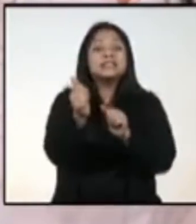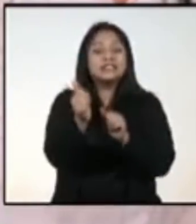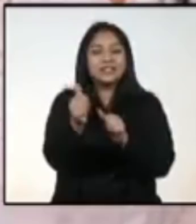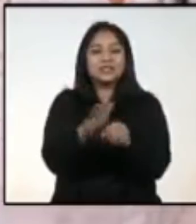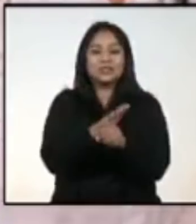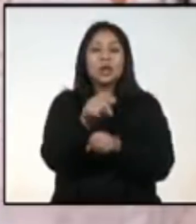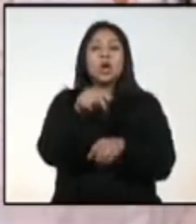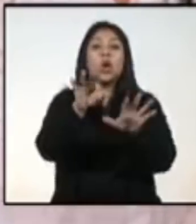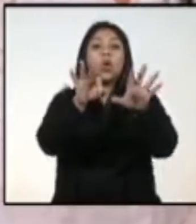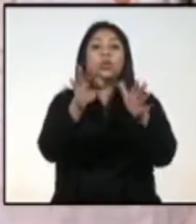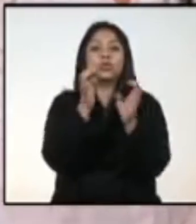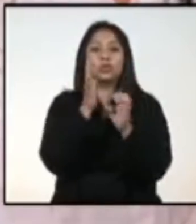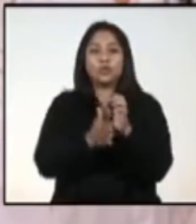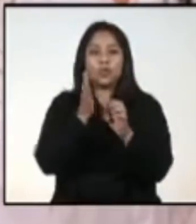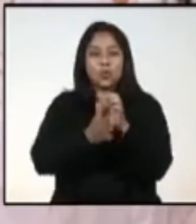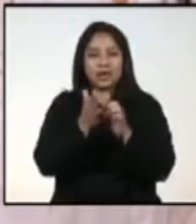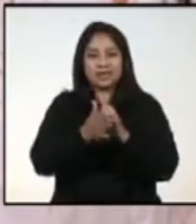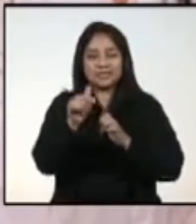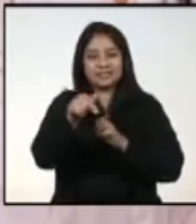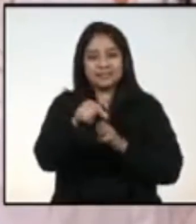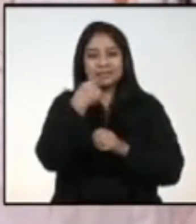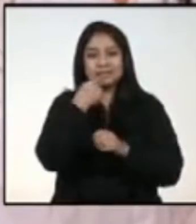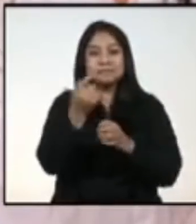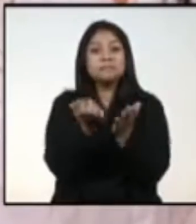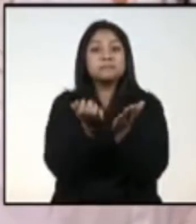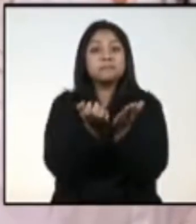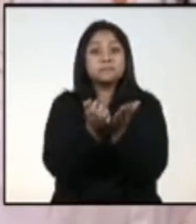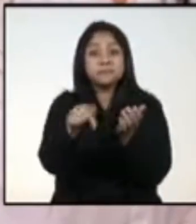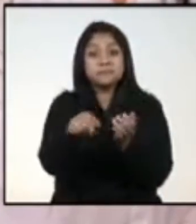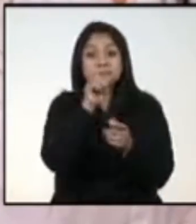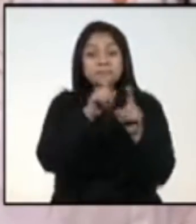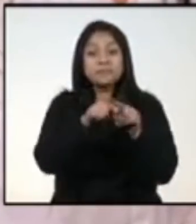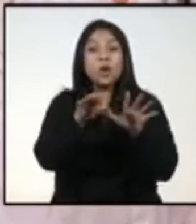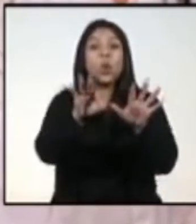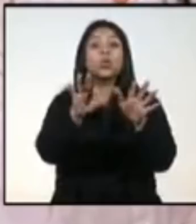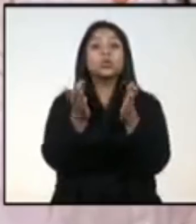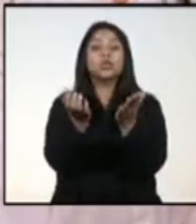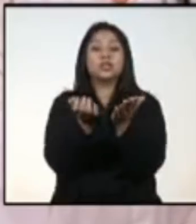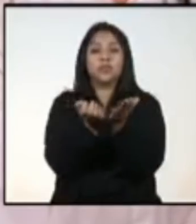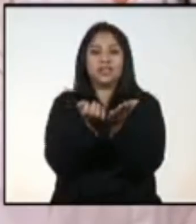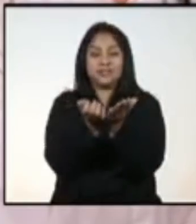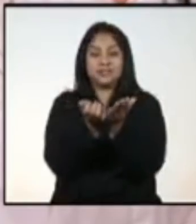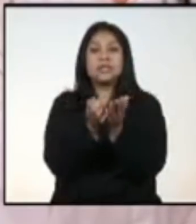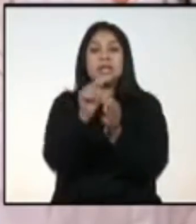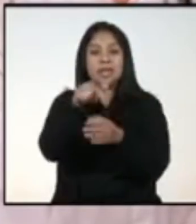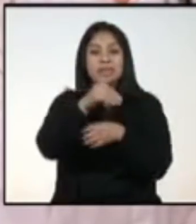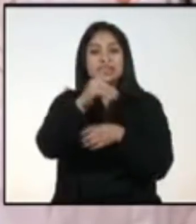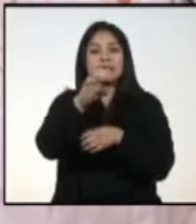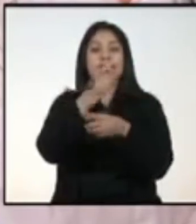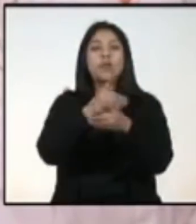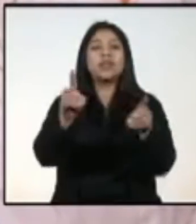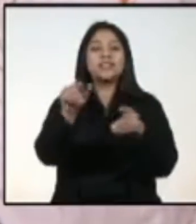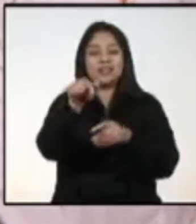8 escuelas de la democracia principian con este sistema. Hoy inauguramos uno de los 8 centros de la